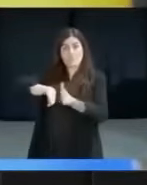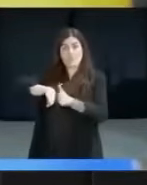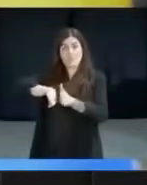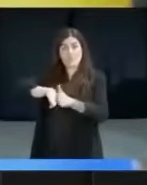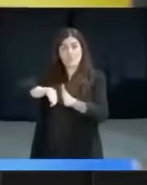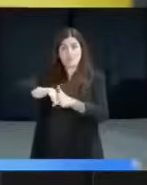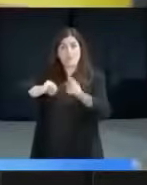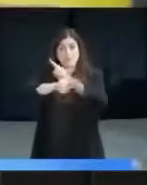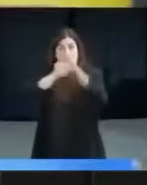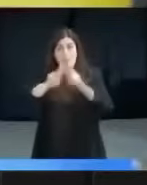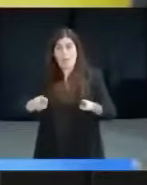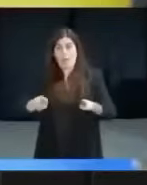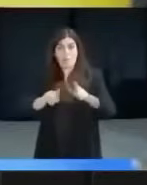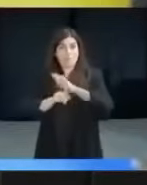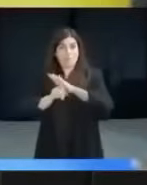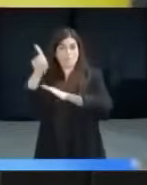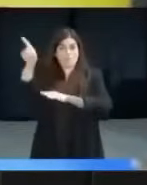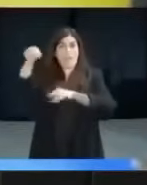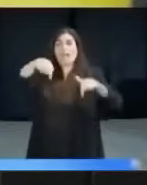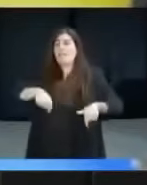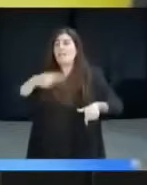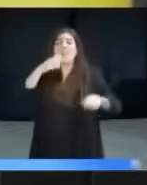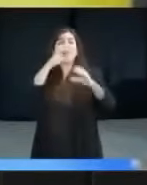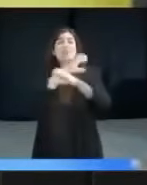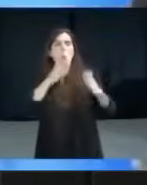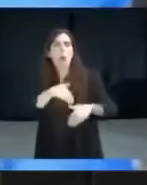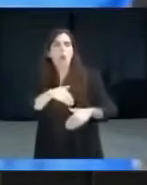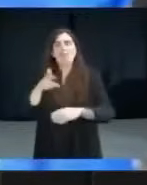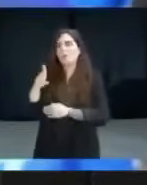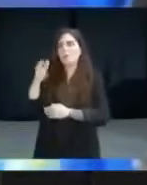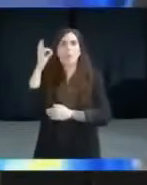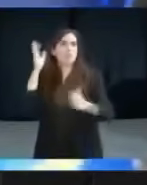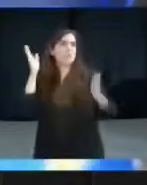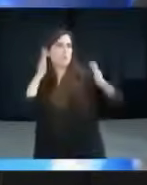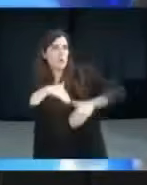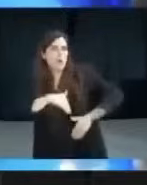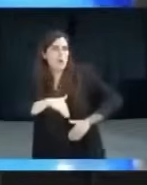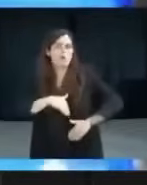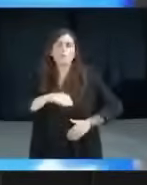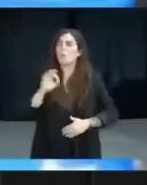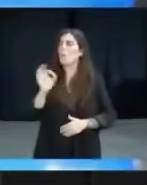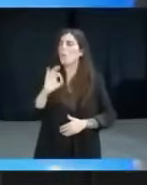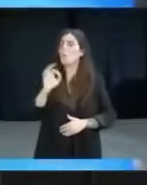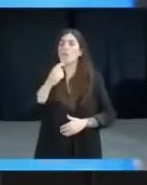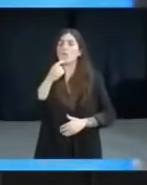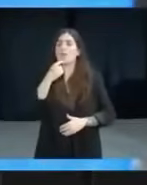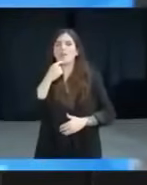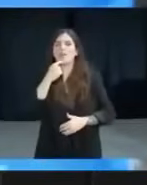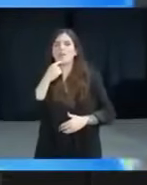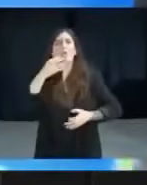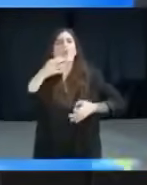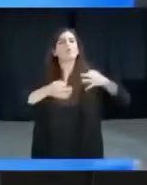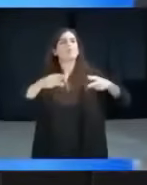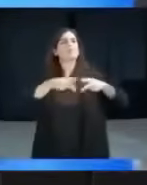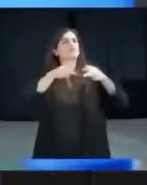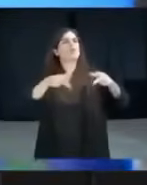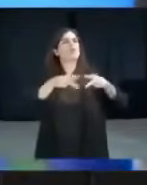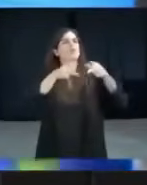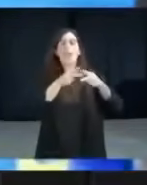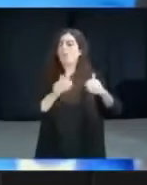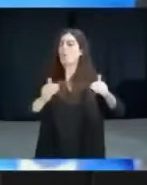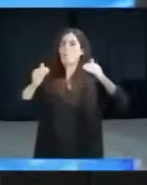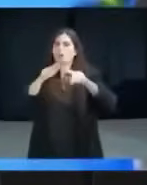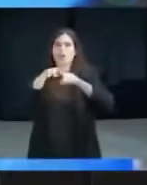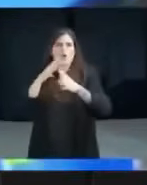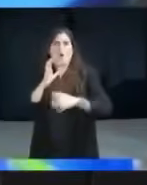de negación de la ciencia, de negación de los derechos de las mujeres, de equiparar, como decía antes Salvador, la justicia social con